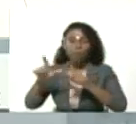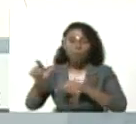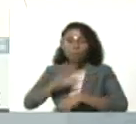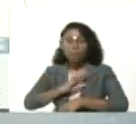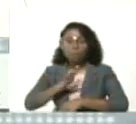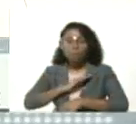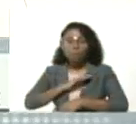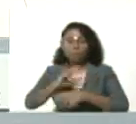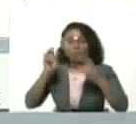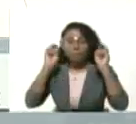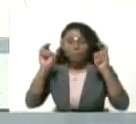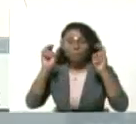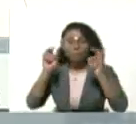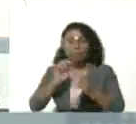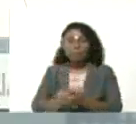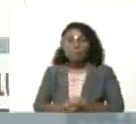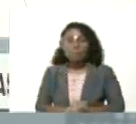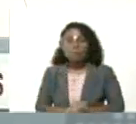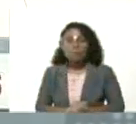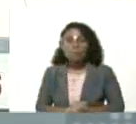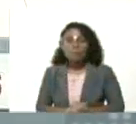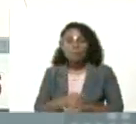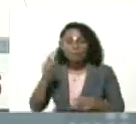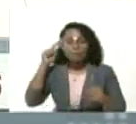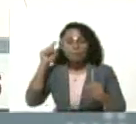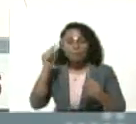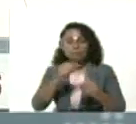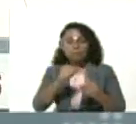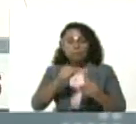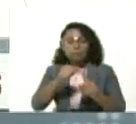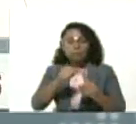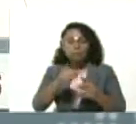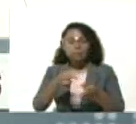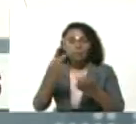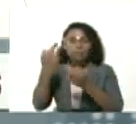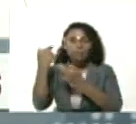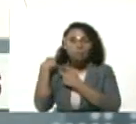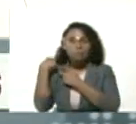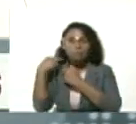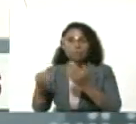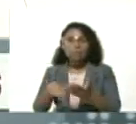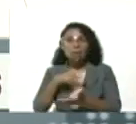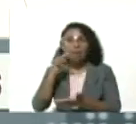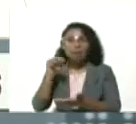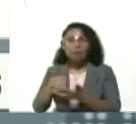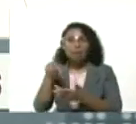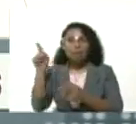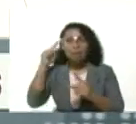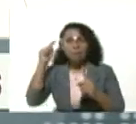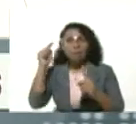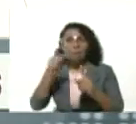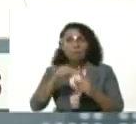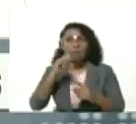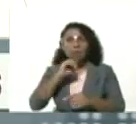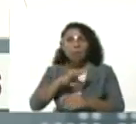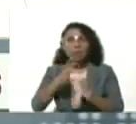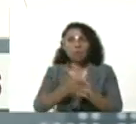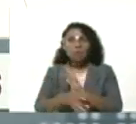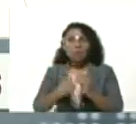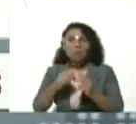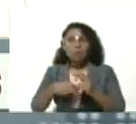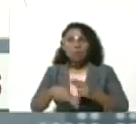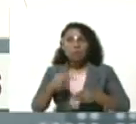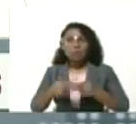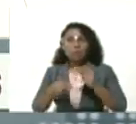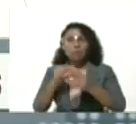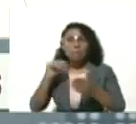propio concepto. En el objetivo correspondiente nacional a este objetivo histórico dice construir e